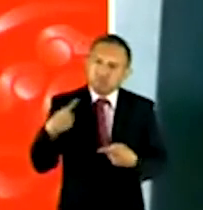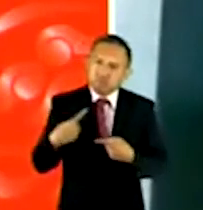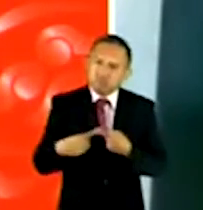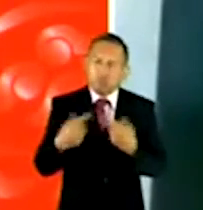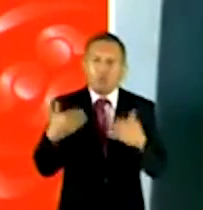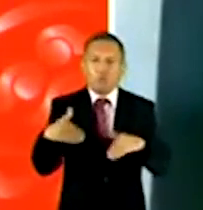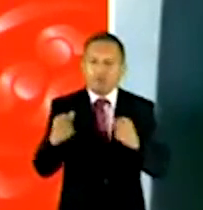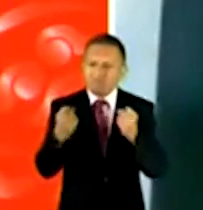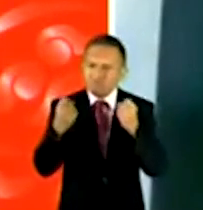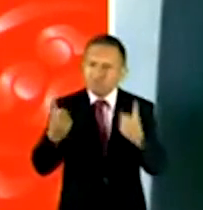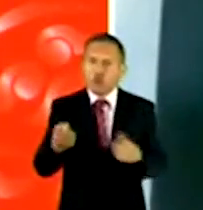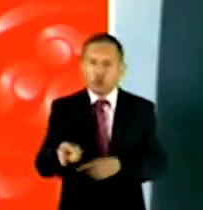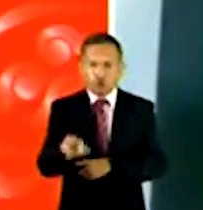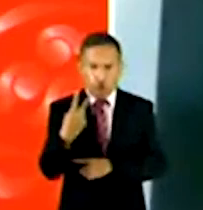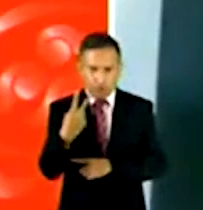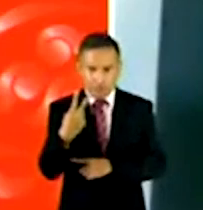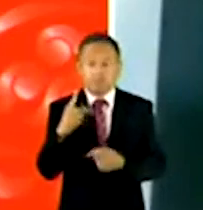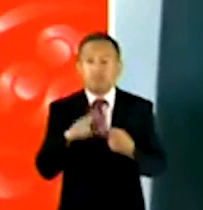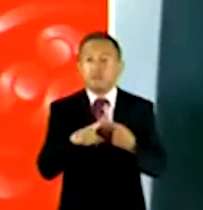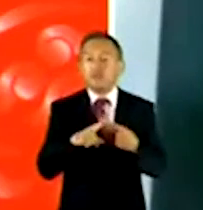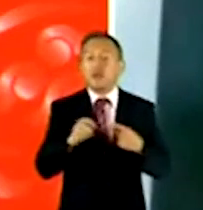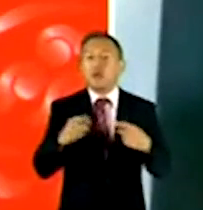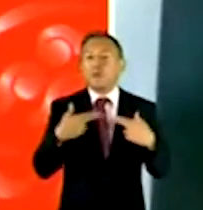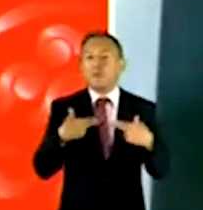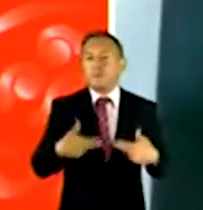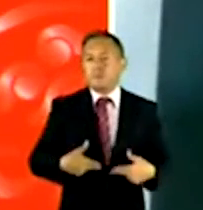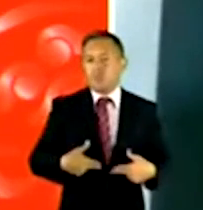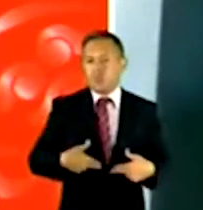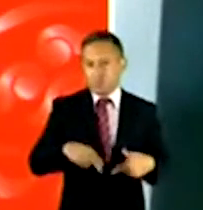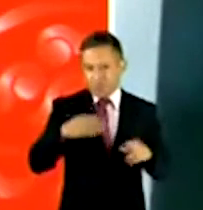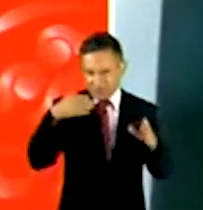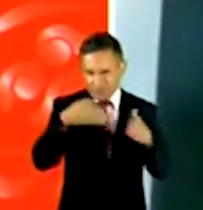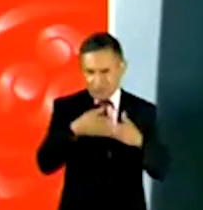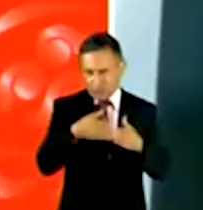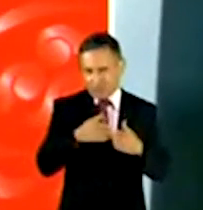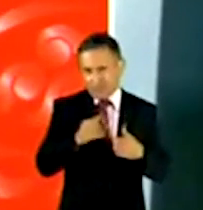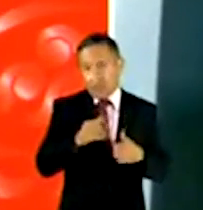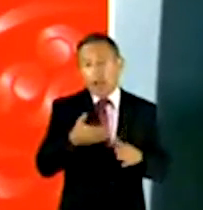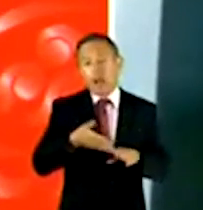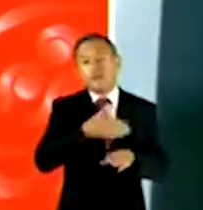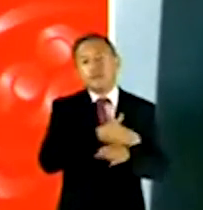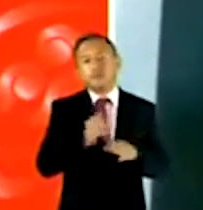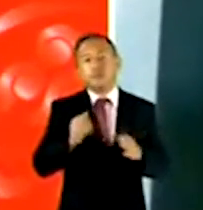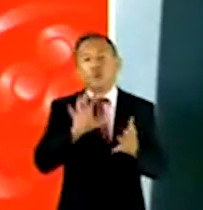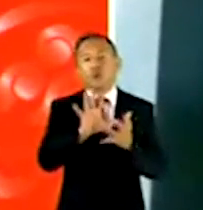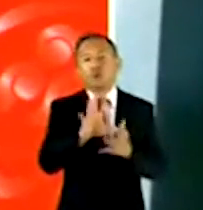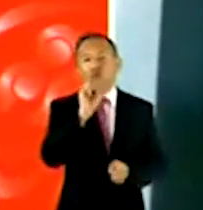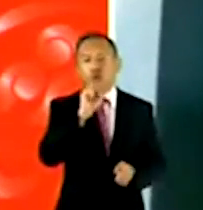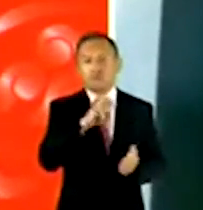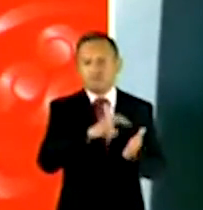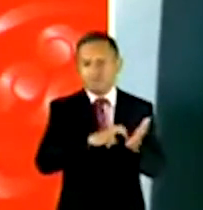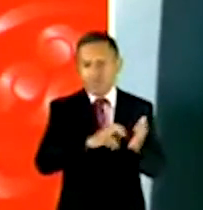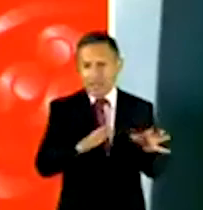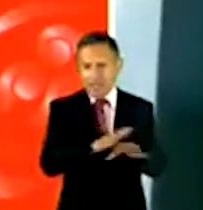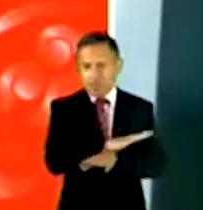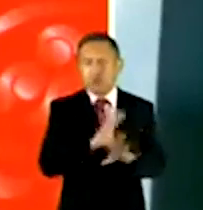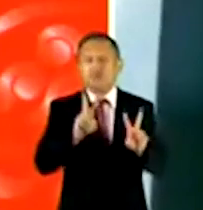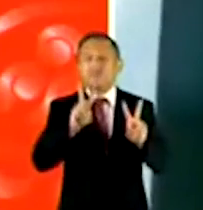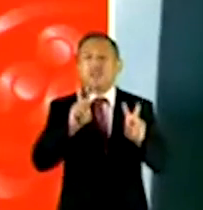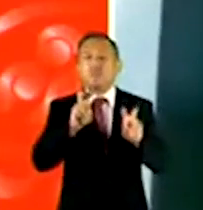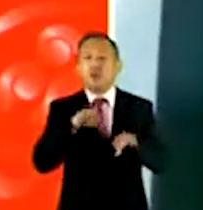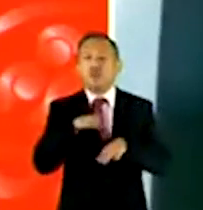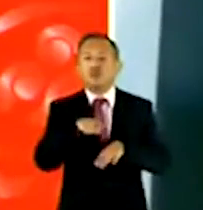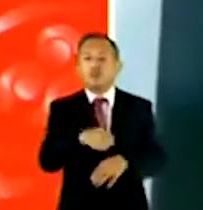las humanidades en general, cuyo papel para el desarrollo nacional fue plasmado en la reforma constitucional en materia educativa